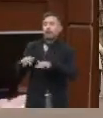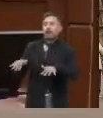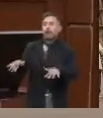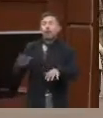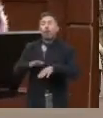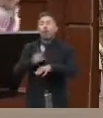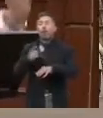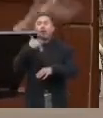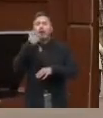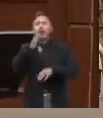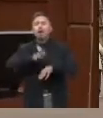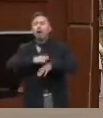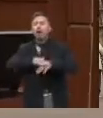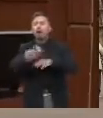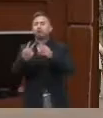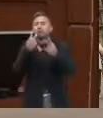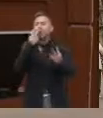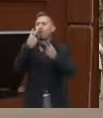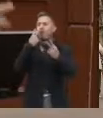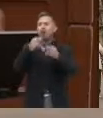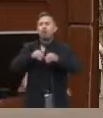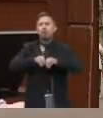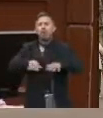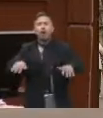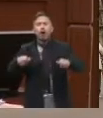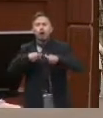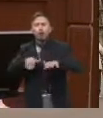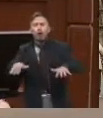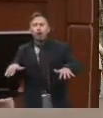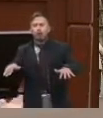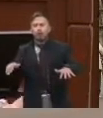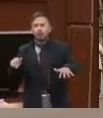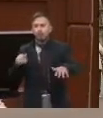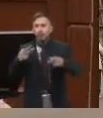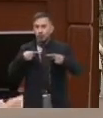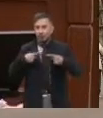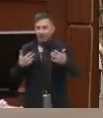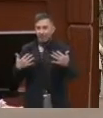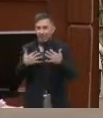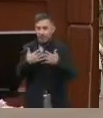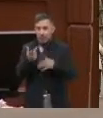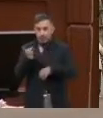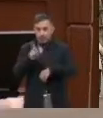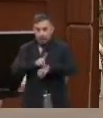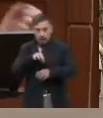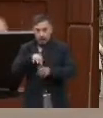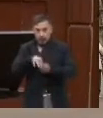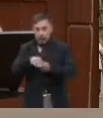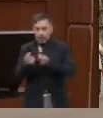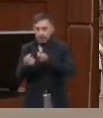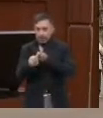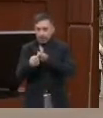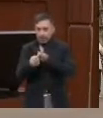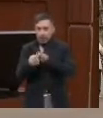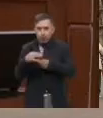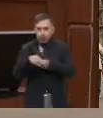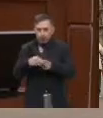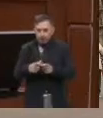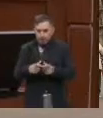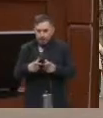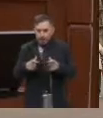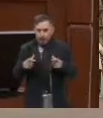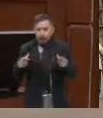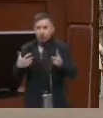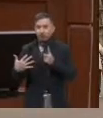más a conocer, tener más posibilidades de tener adeptos y votos el día de la jornada electoral. Nosotros en el INE hacemos un